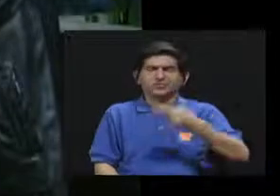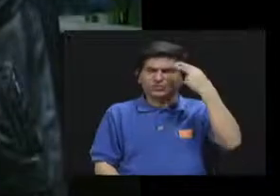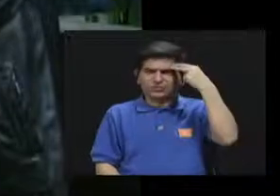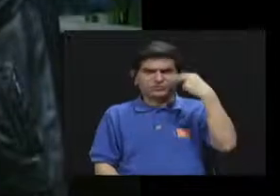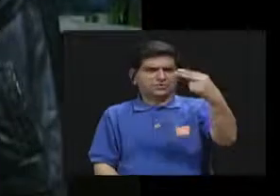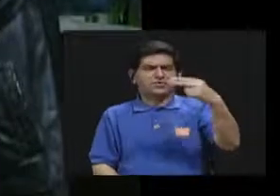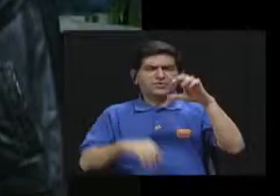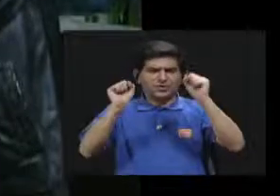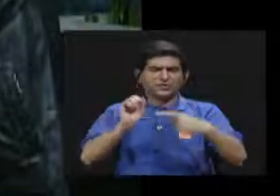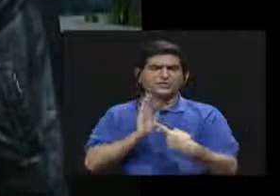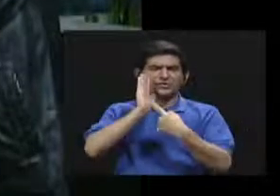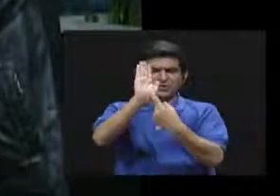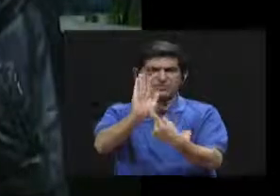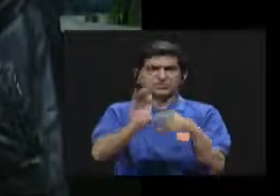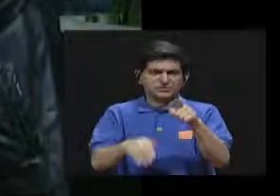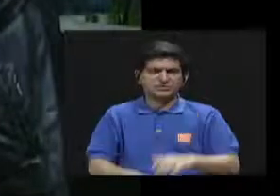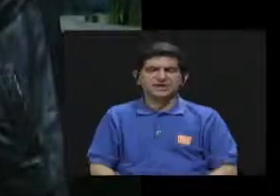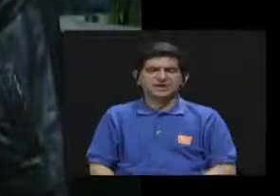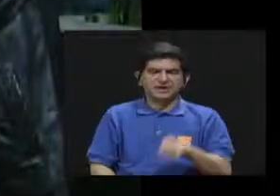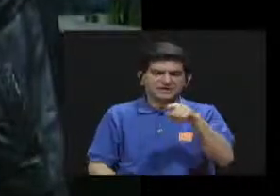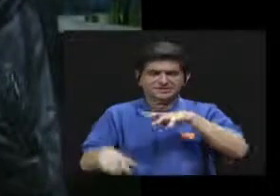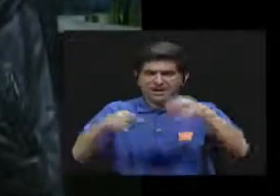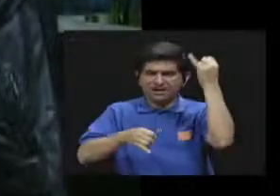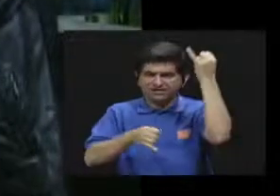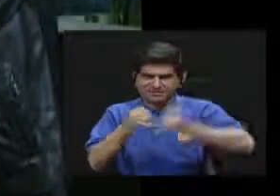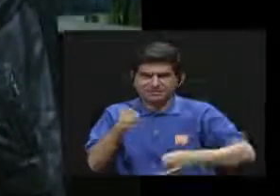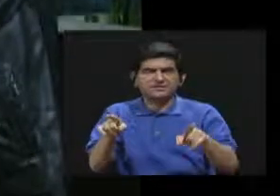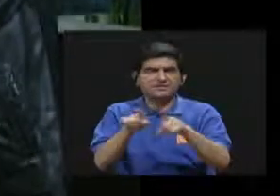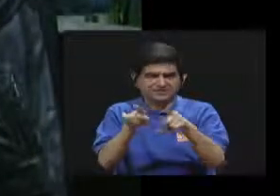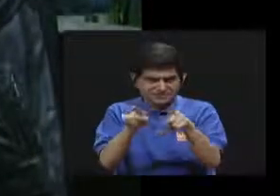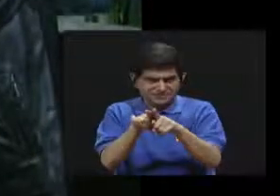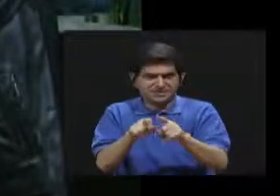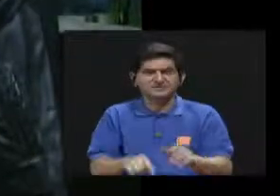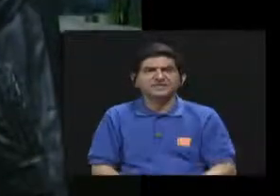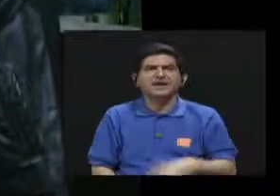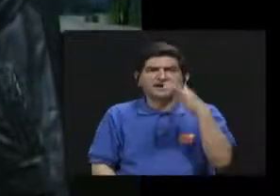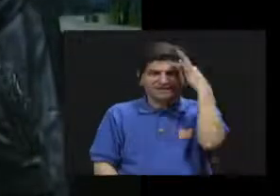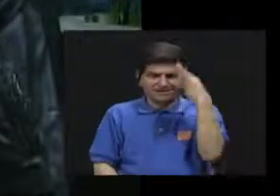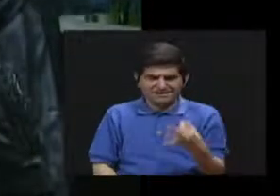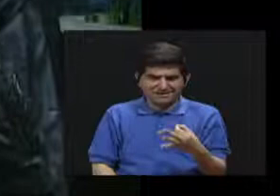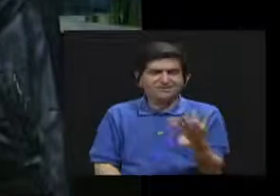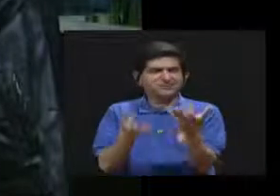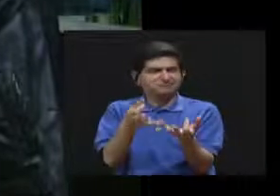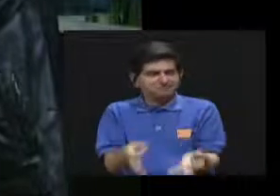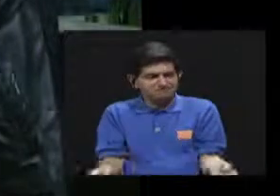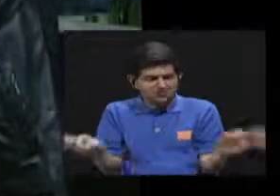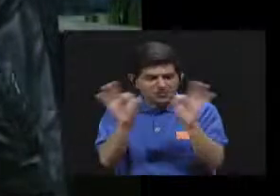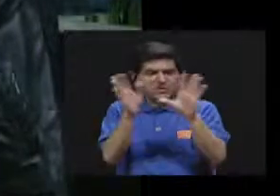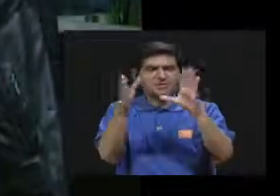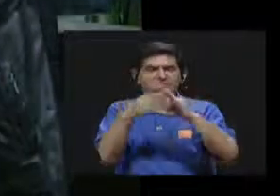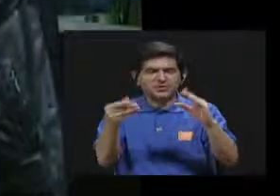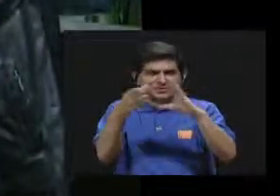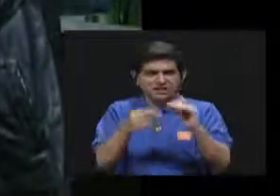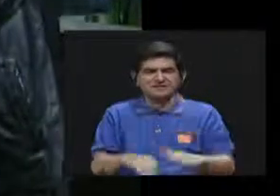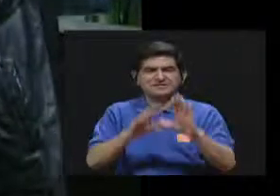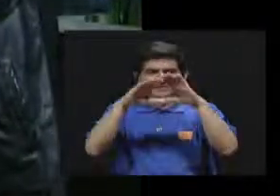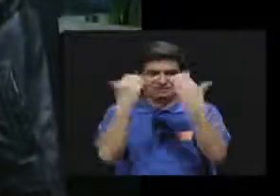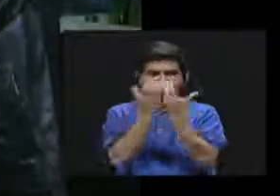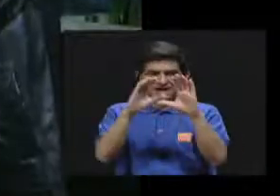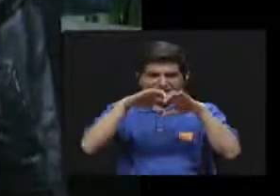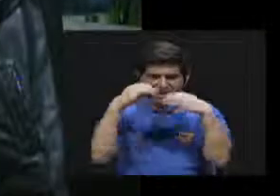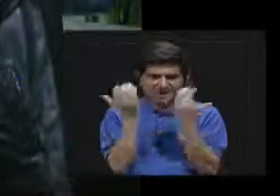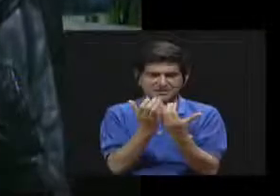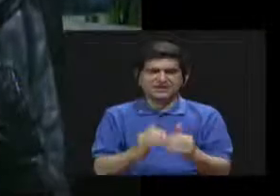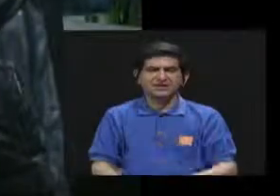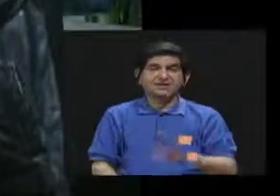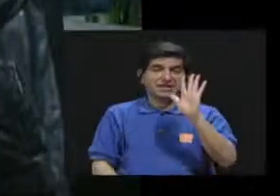transmitido esta gala de cierre. Y bueno, también pues creo que vale la pena comentar esas categorías, 5 categorías que quedaron desiertas.